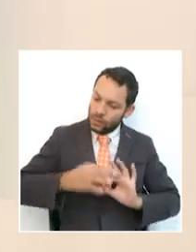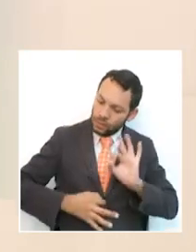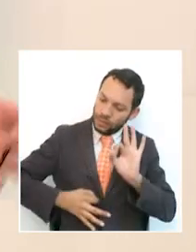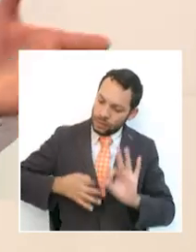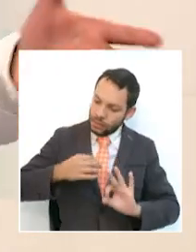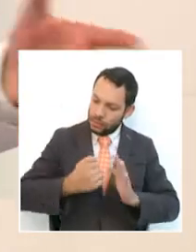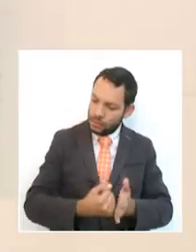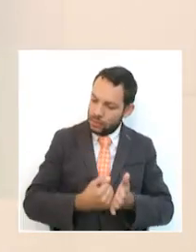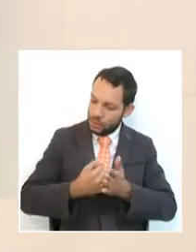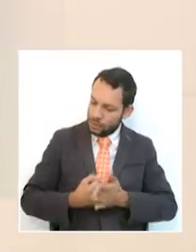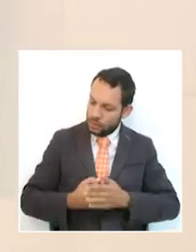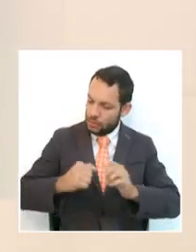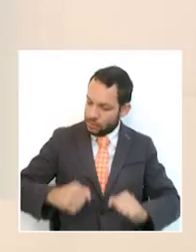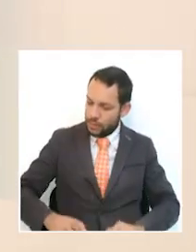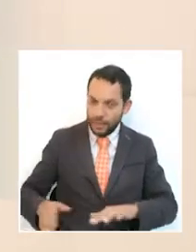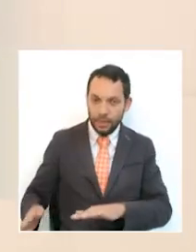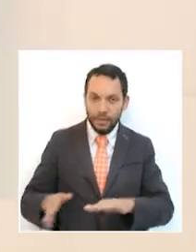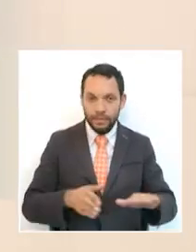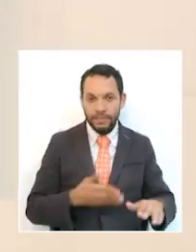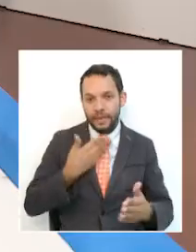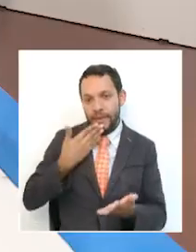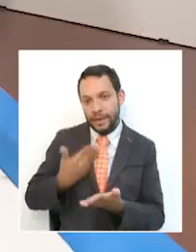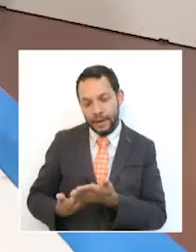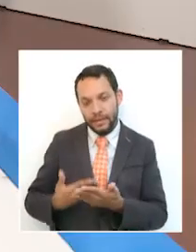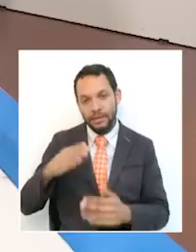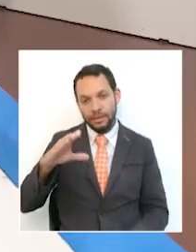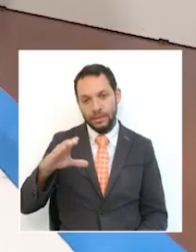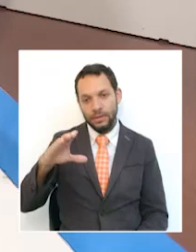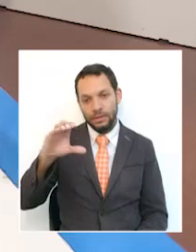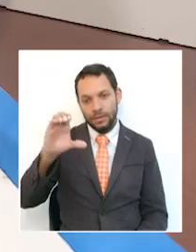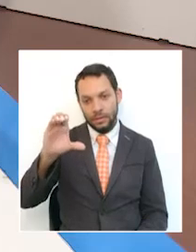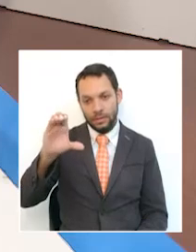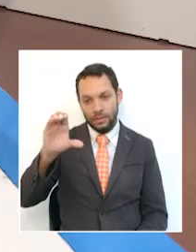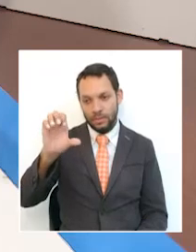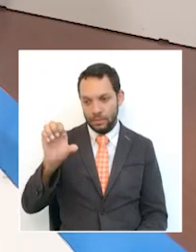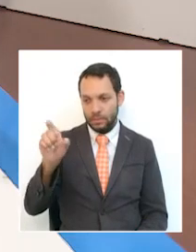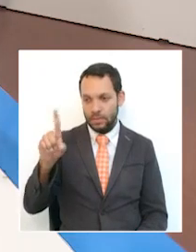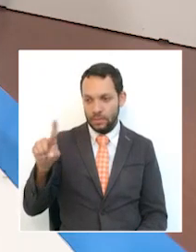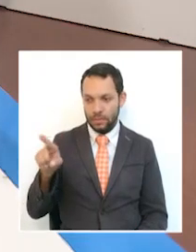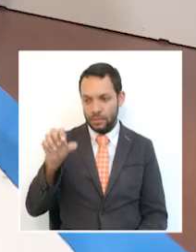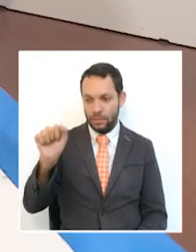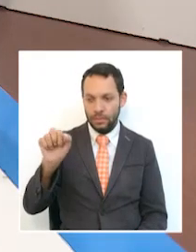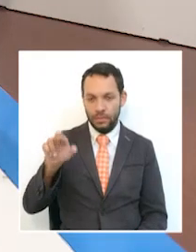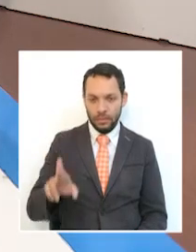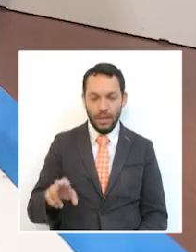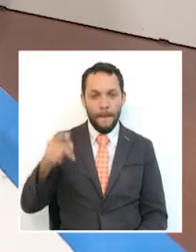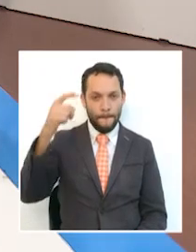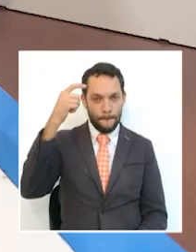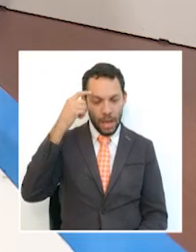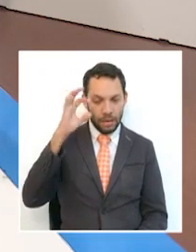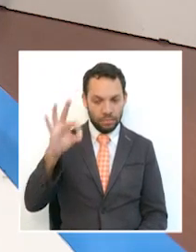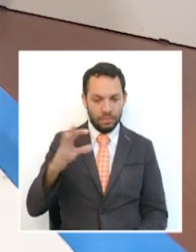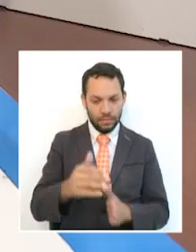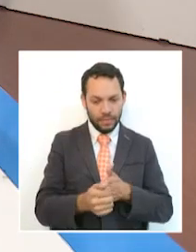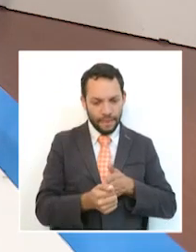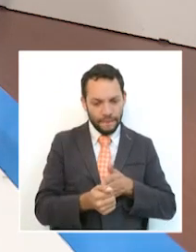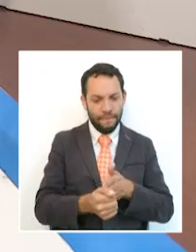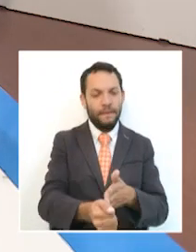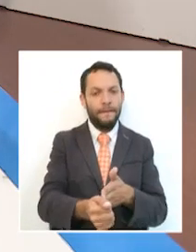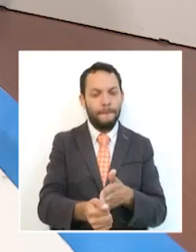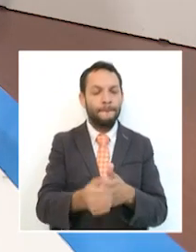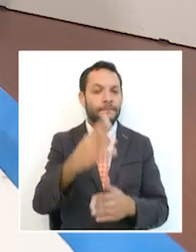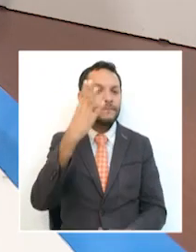va a dar el resultado agradecerte césar por este espacio por compartir con nosotros tu sabiduría y todas estas maravillosas